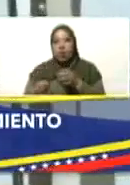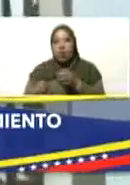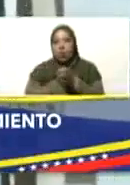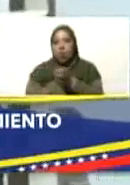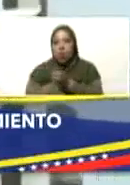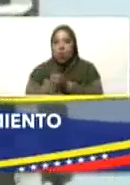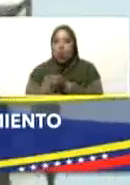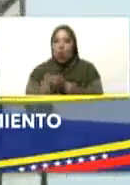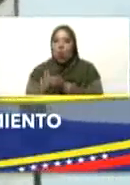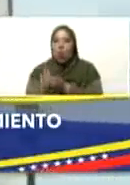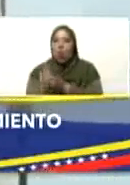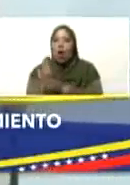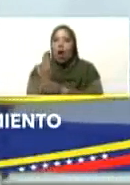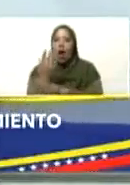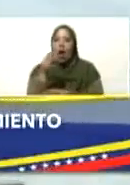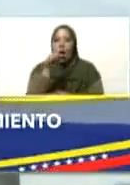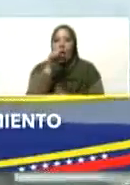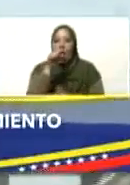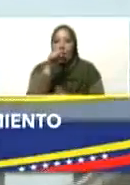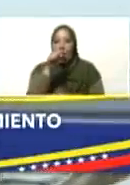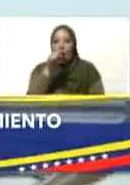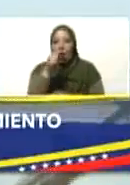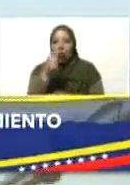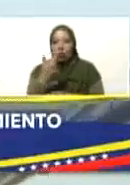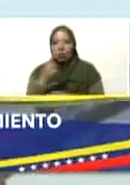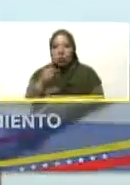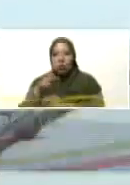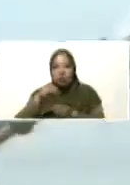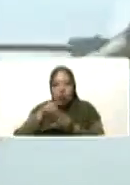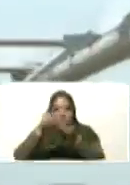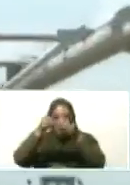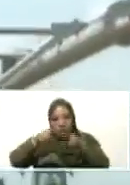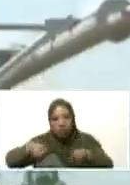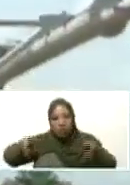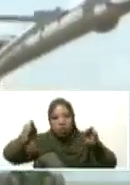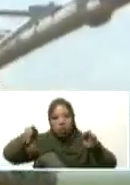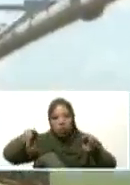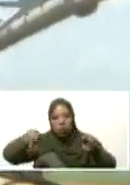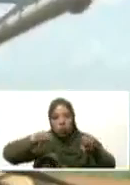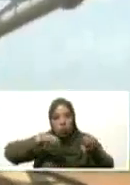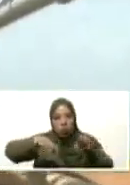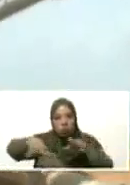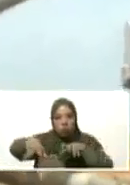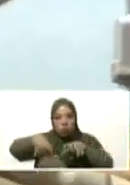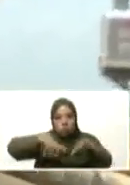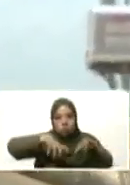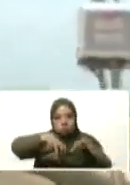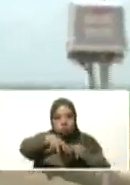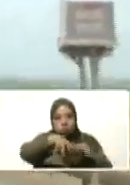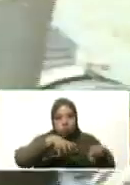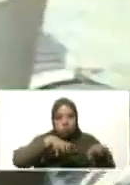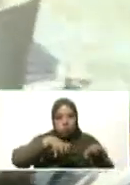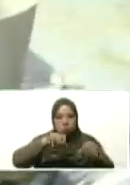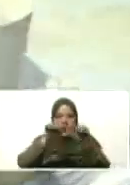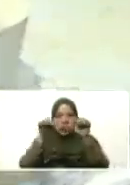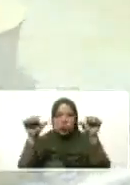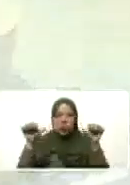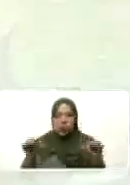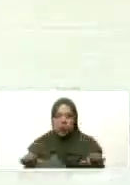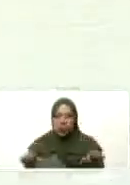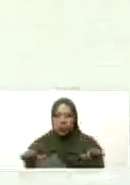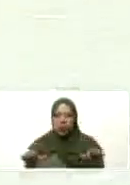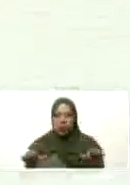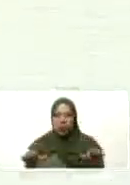agua. La extracción de agua luego la distribuye en los largos brazos del sistema de